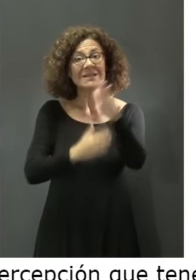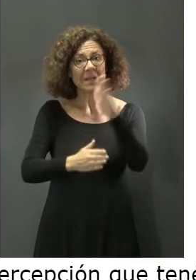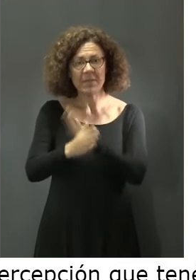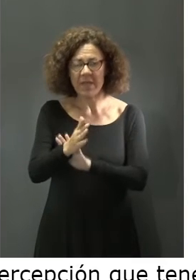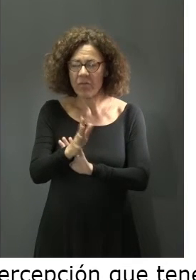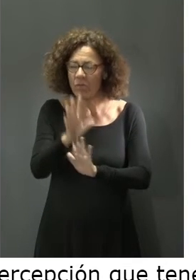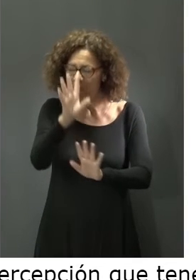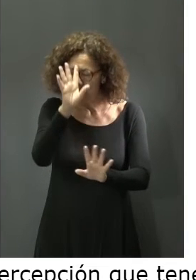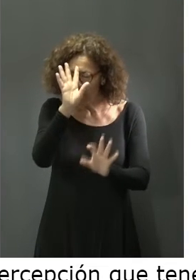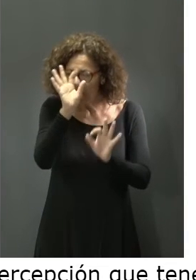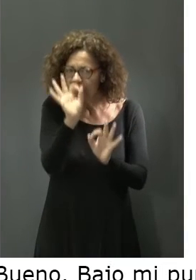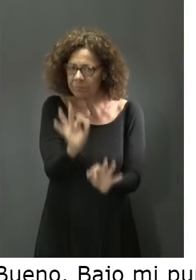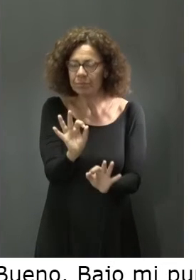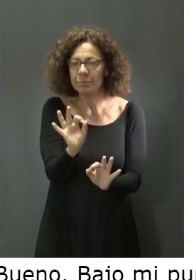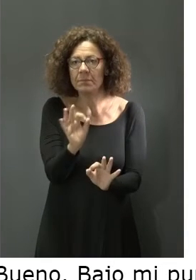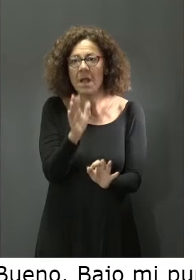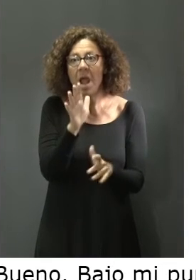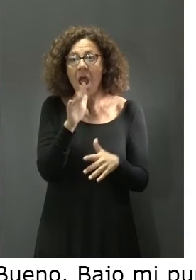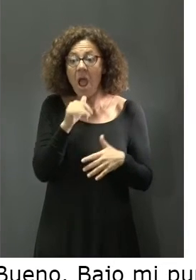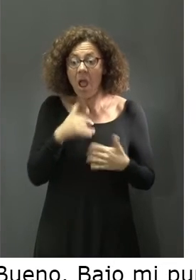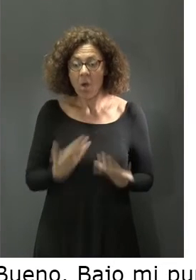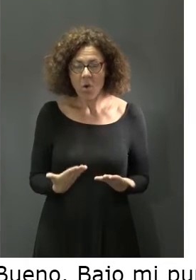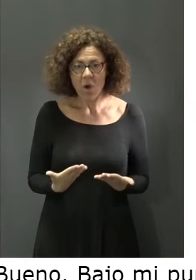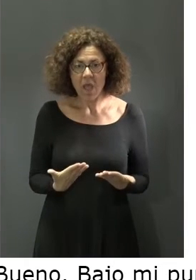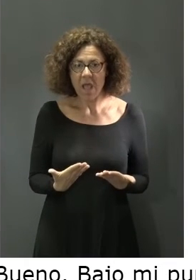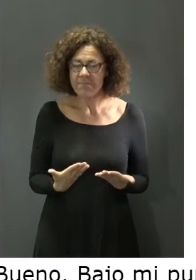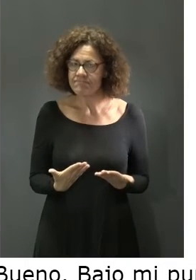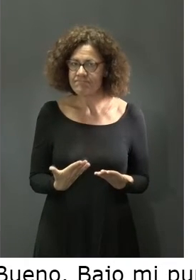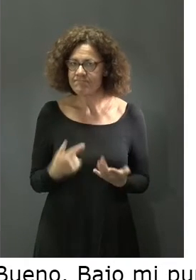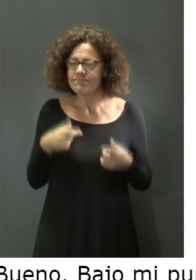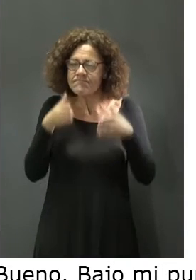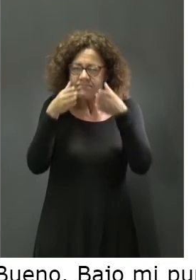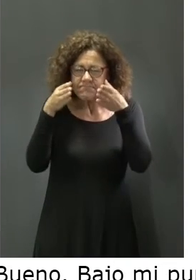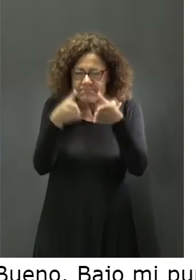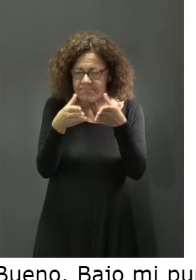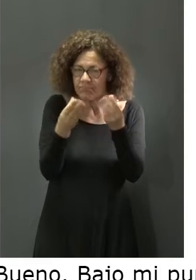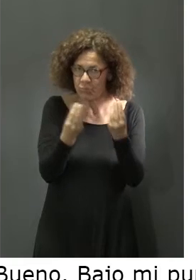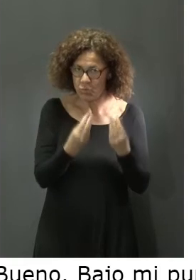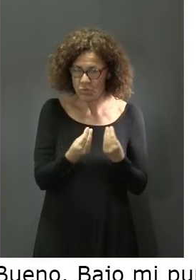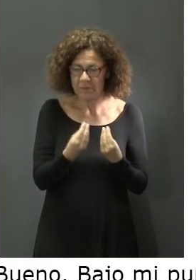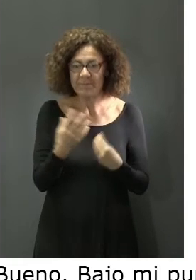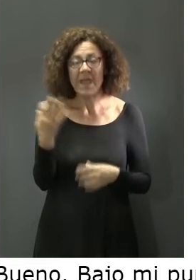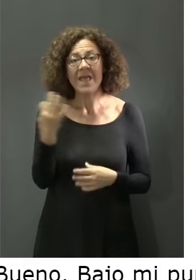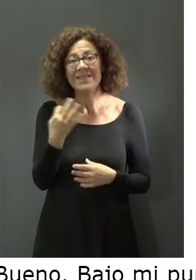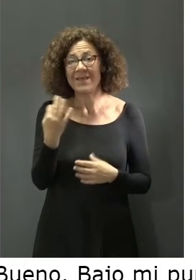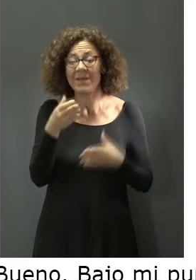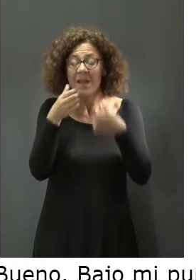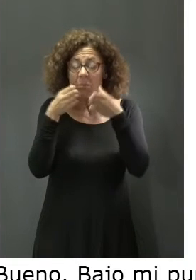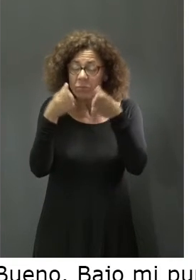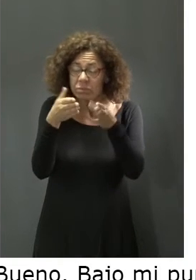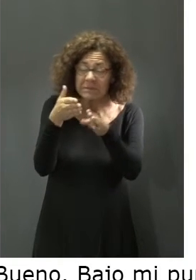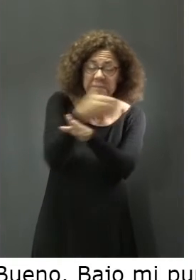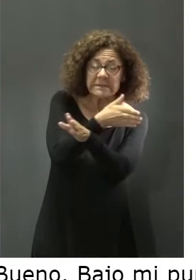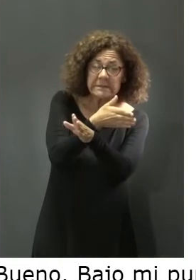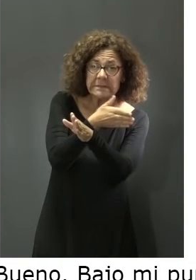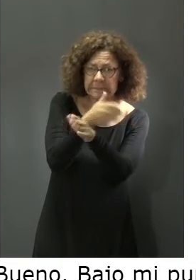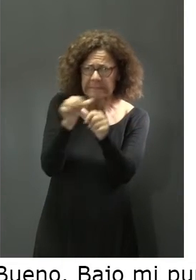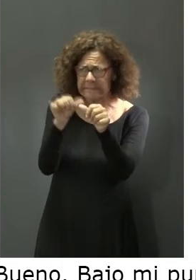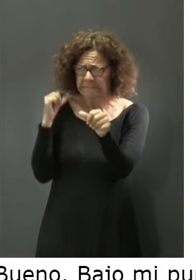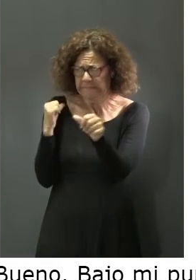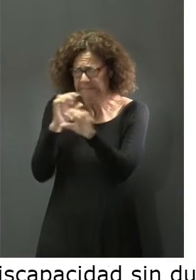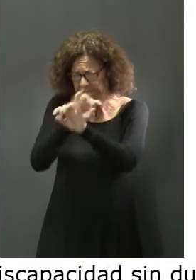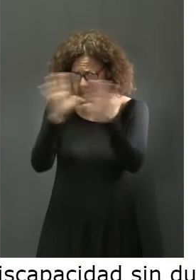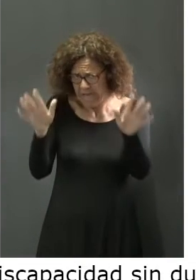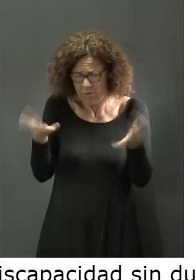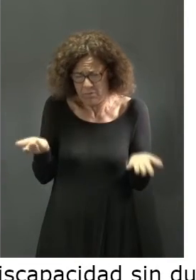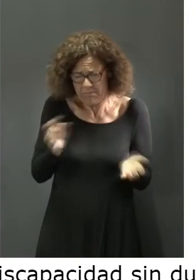duda, está ahora en el punto de mira. ¿Debería haber estado siempre? Por supuesto. Parece una